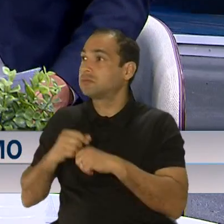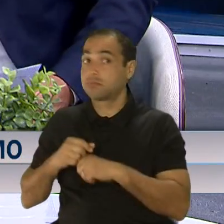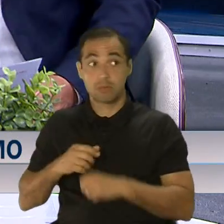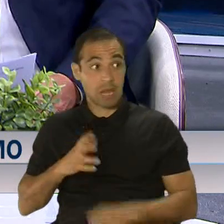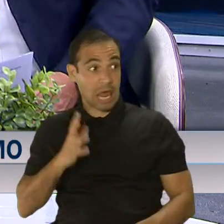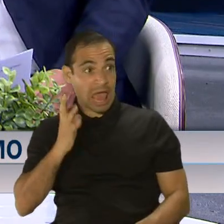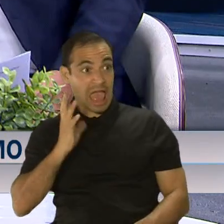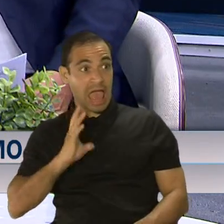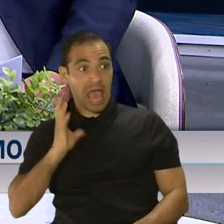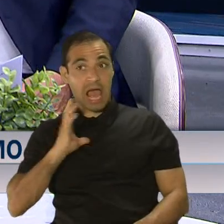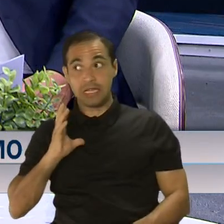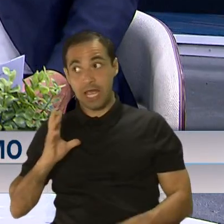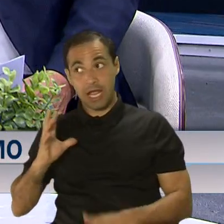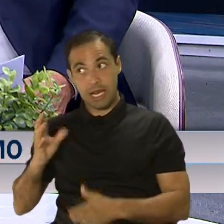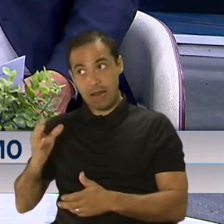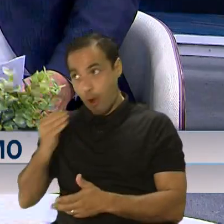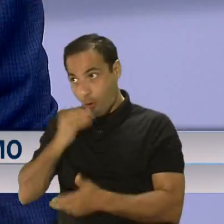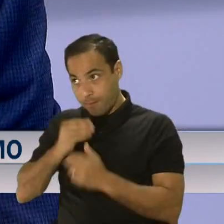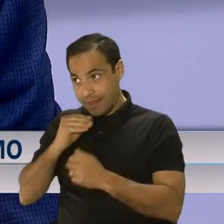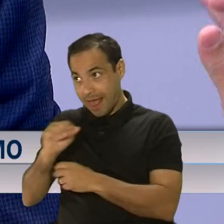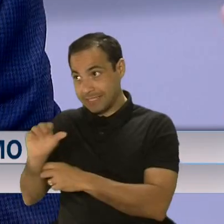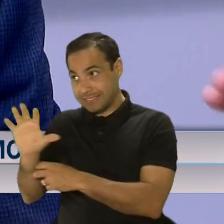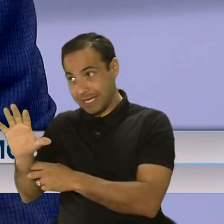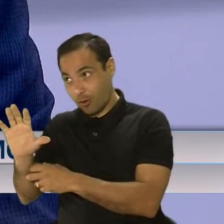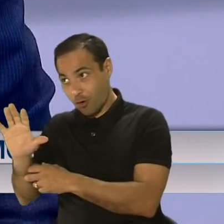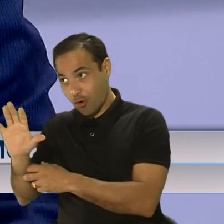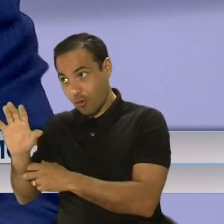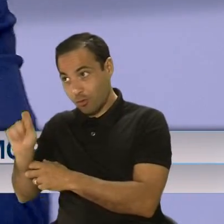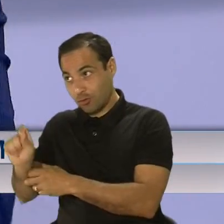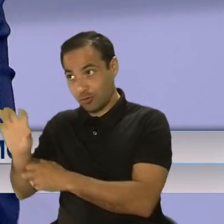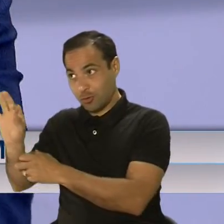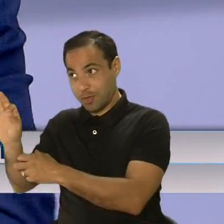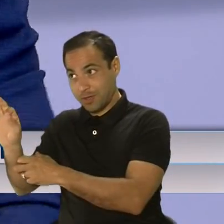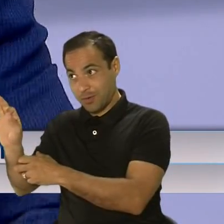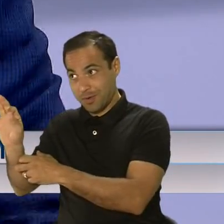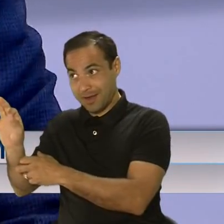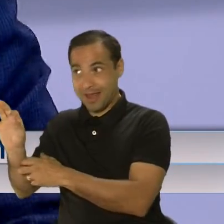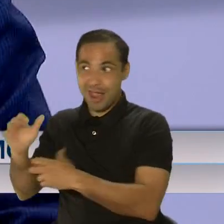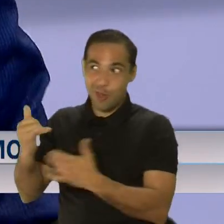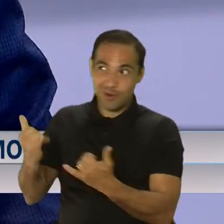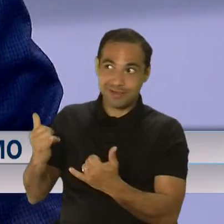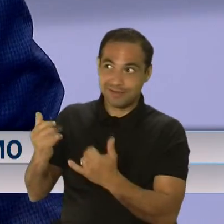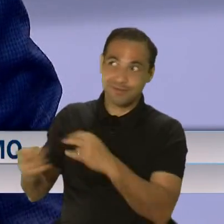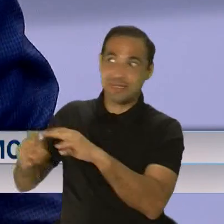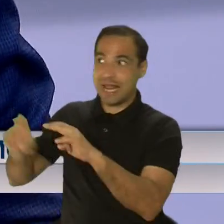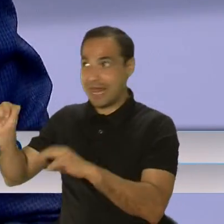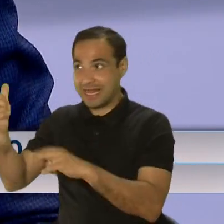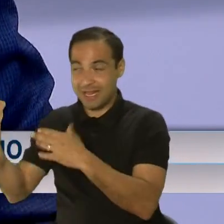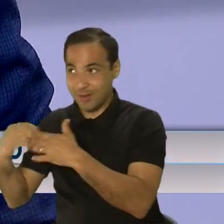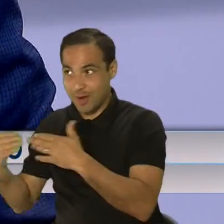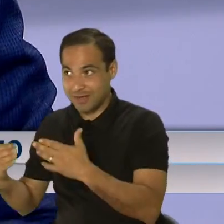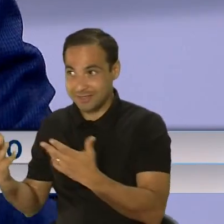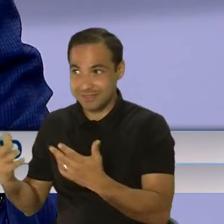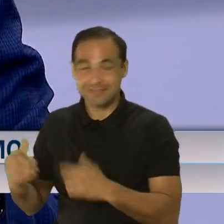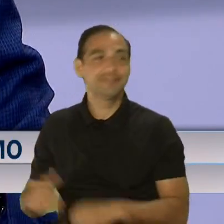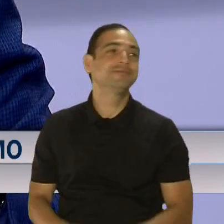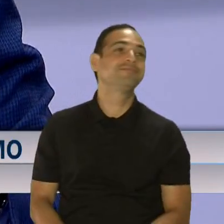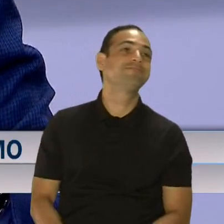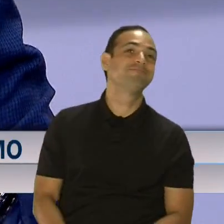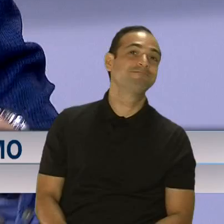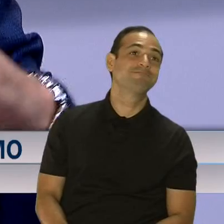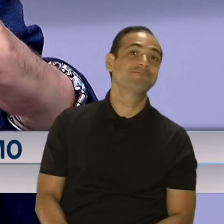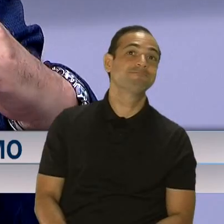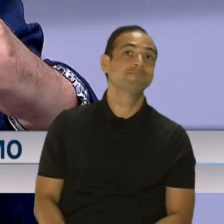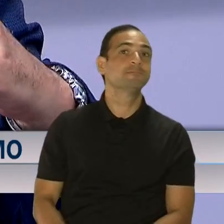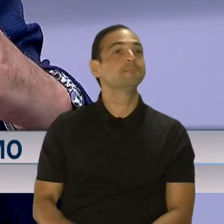va a ser a $10.99. Bueno, eso dice que... Sin decir las marcas. No, pero que literalmente también, por ejemplo, por cierto, hay varias